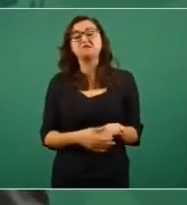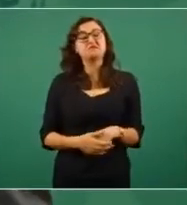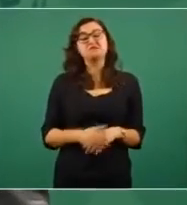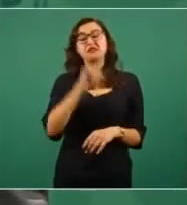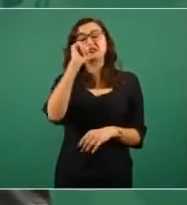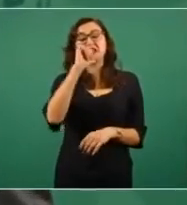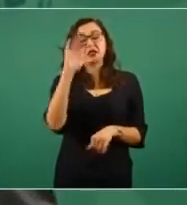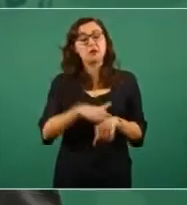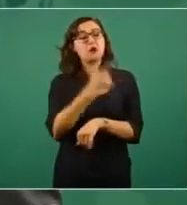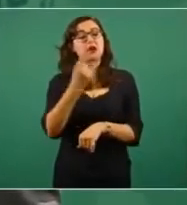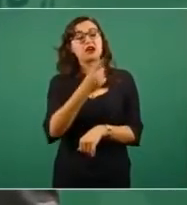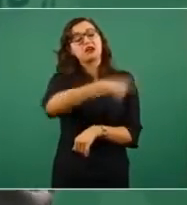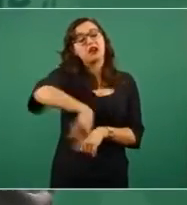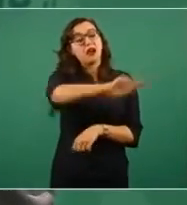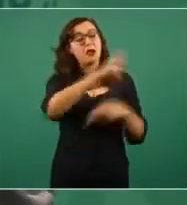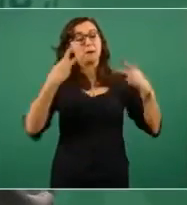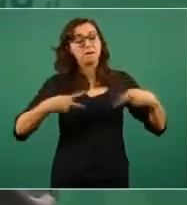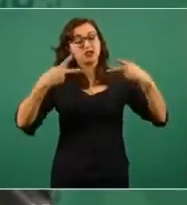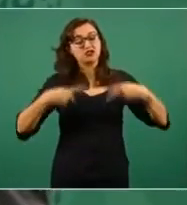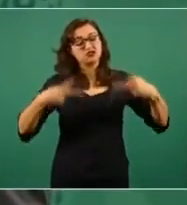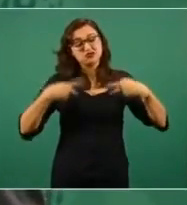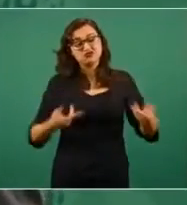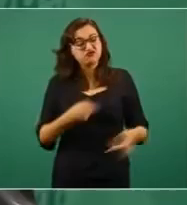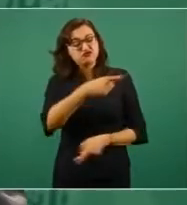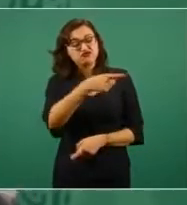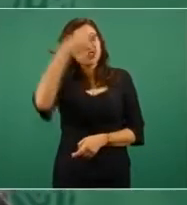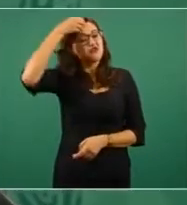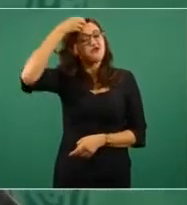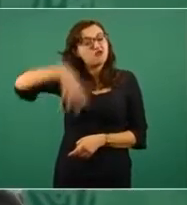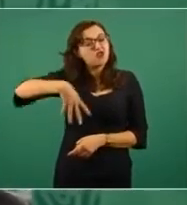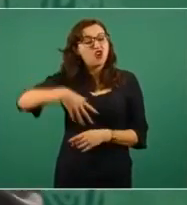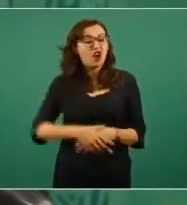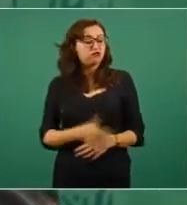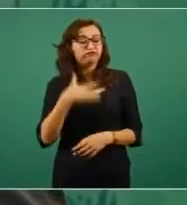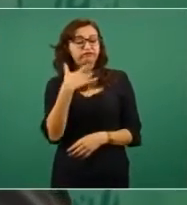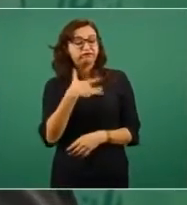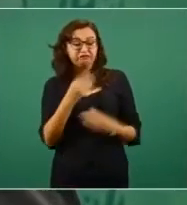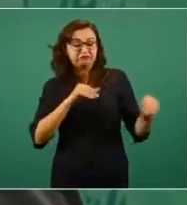nuestro pueblo era flojo, indolente, falso.